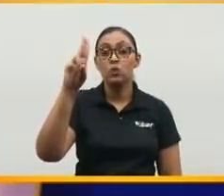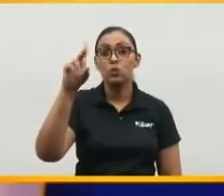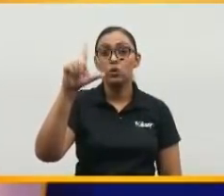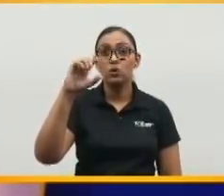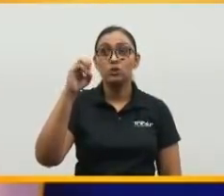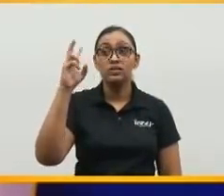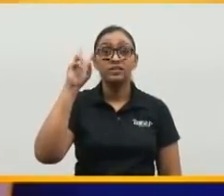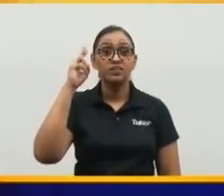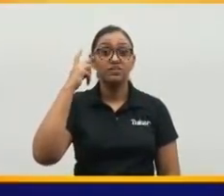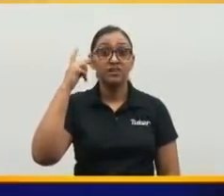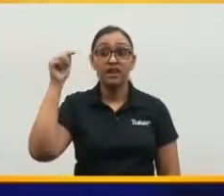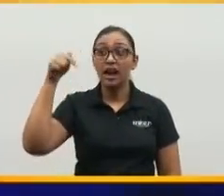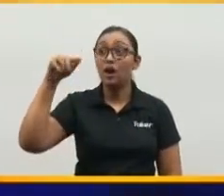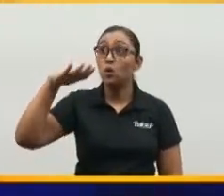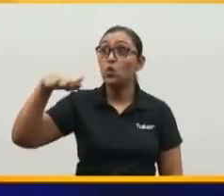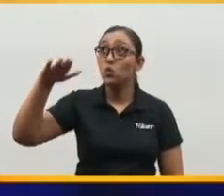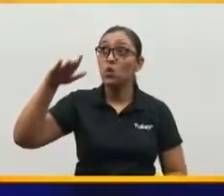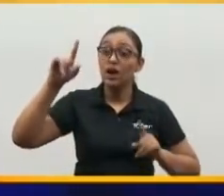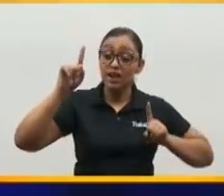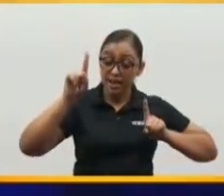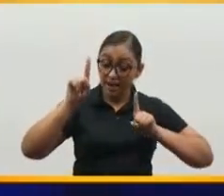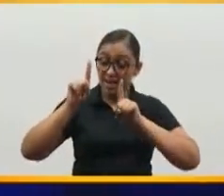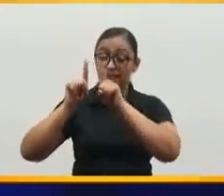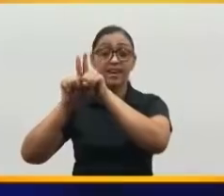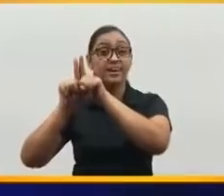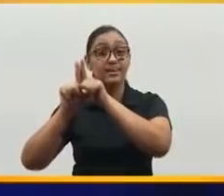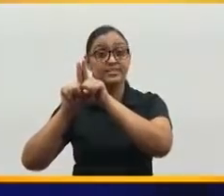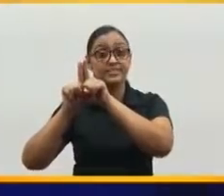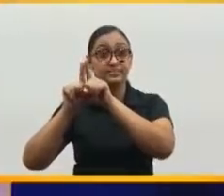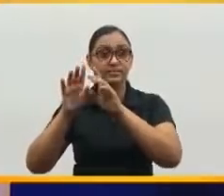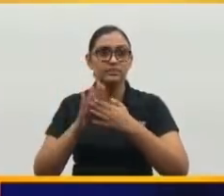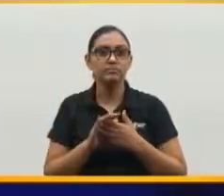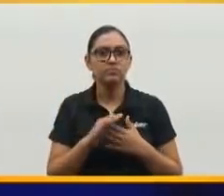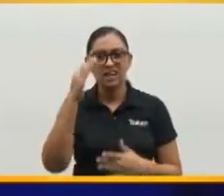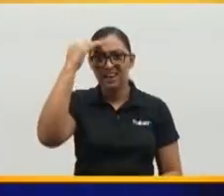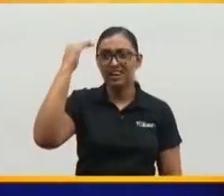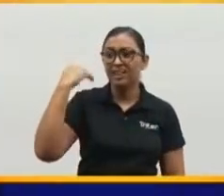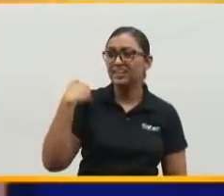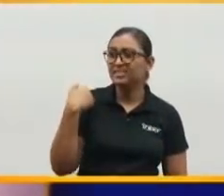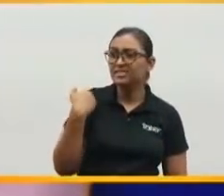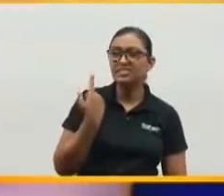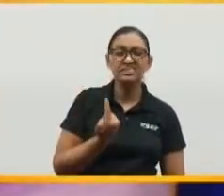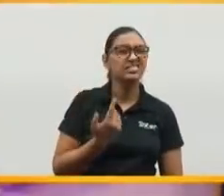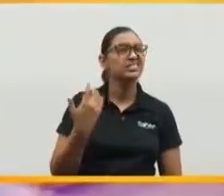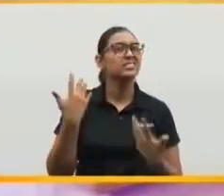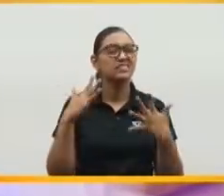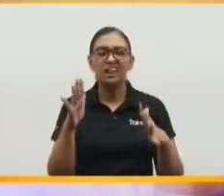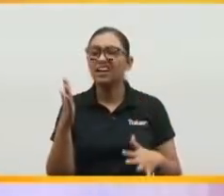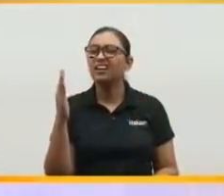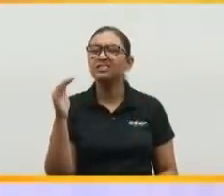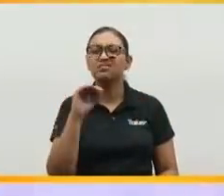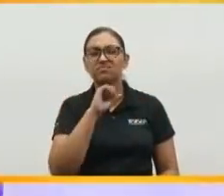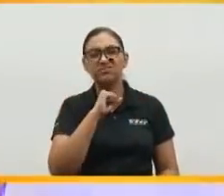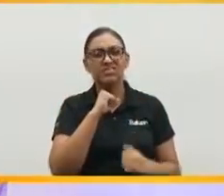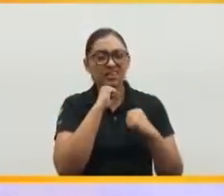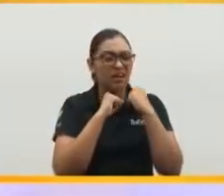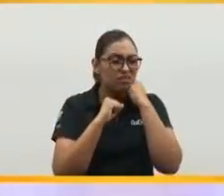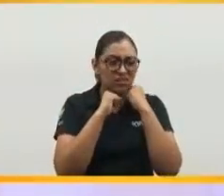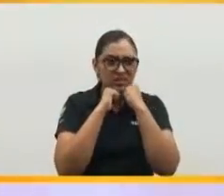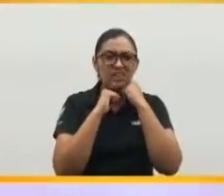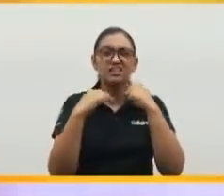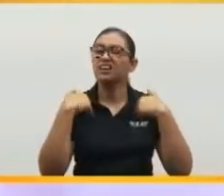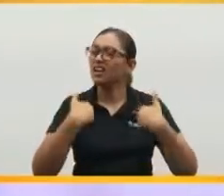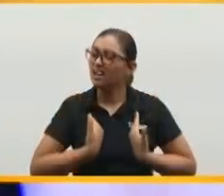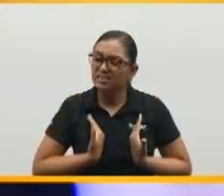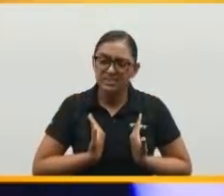hombres. La señora sabía qué hacer. La señora se había cansado de lo tradicional y nos narra la historia, que no nos vamos a detener